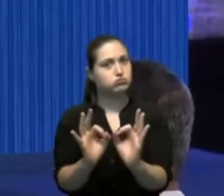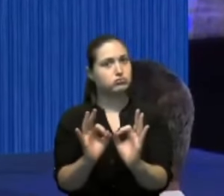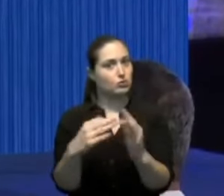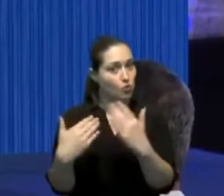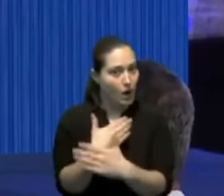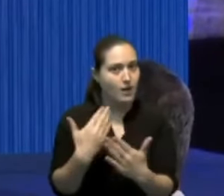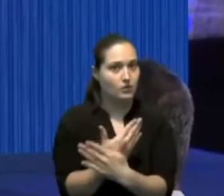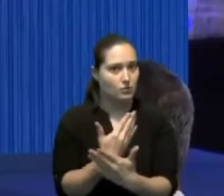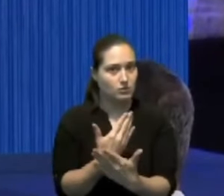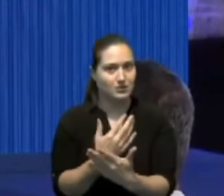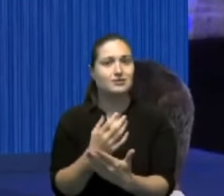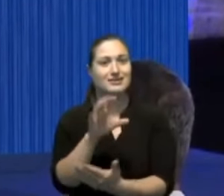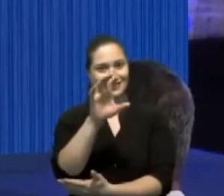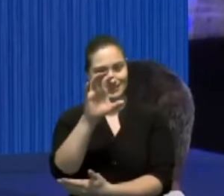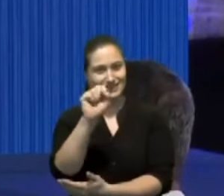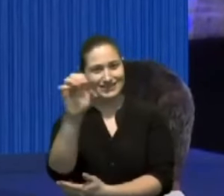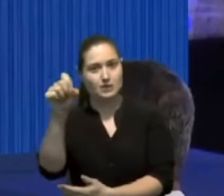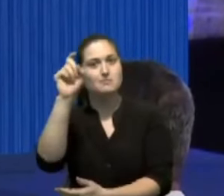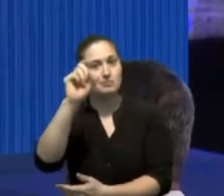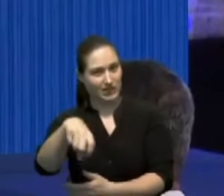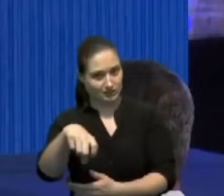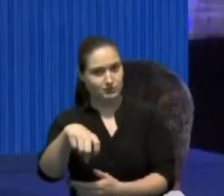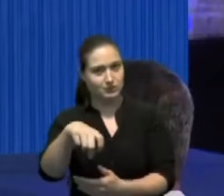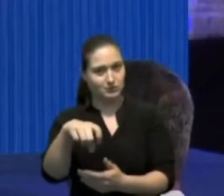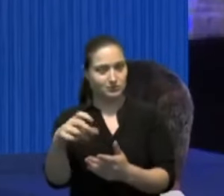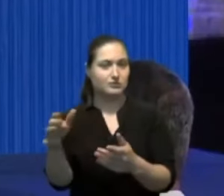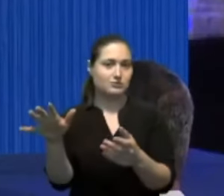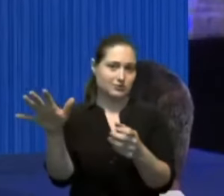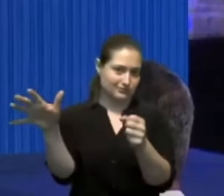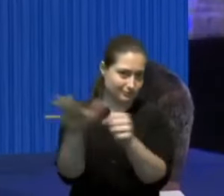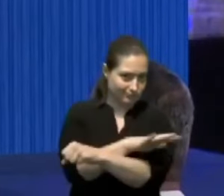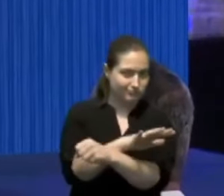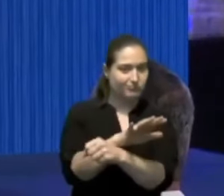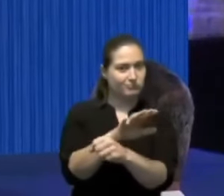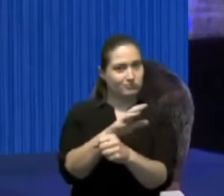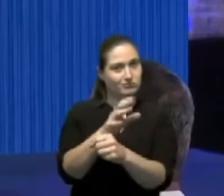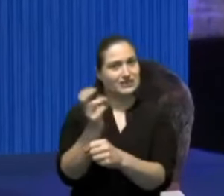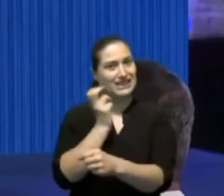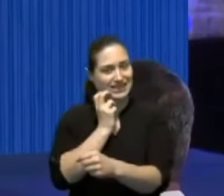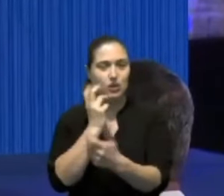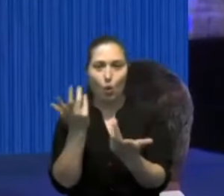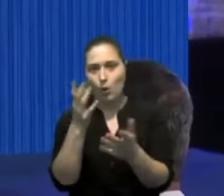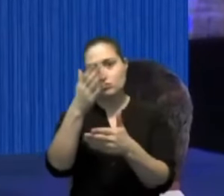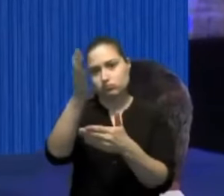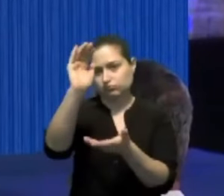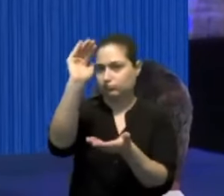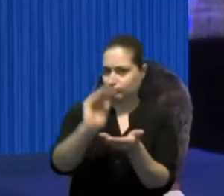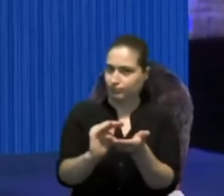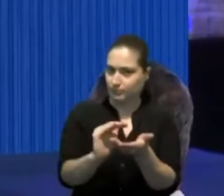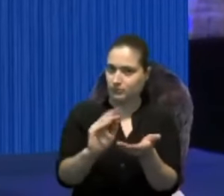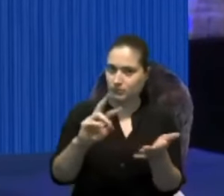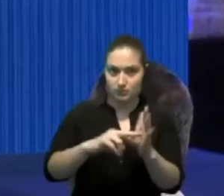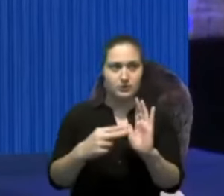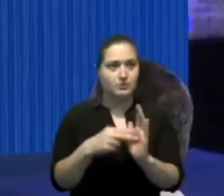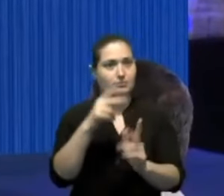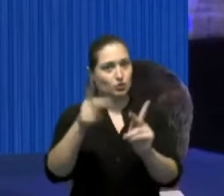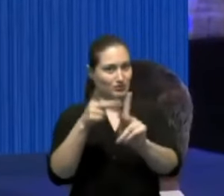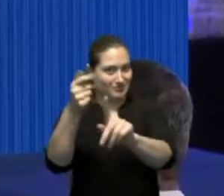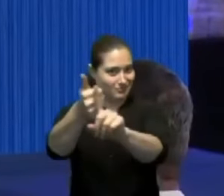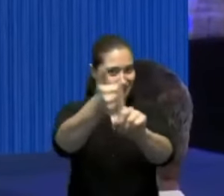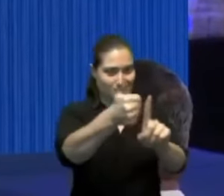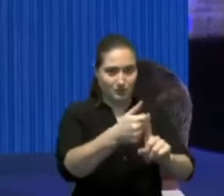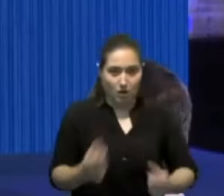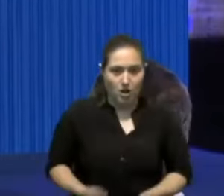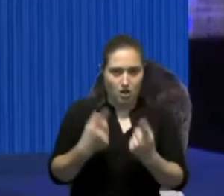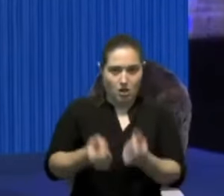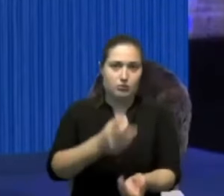cubrir Y eso disminuye casi un 45 la incidencia de Los costos de esos medicamentos para esos pacientes como dijo